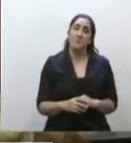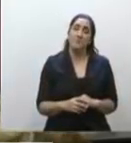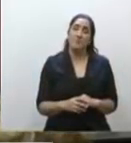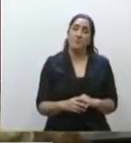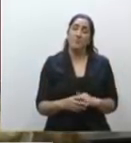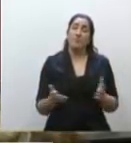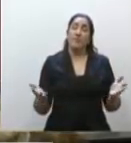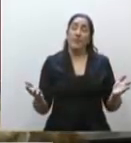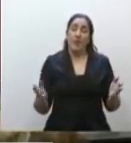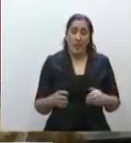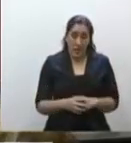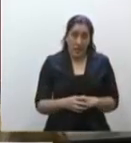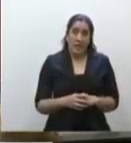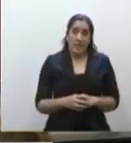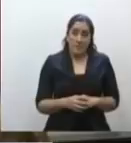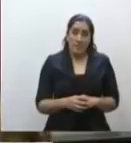Esto